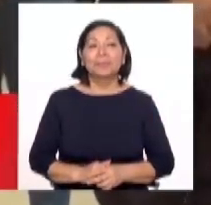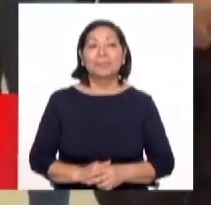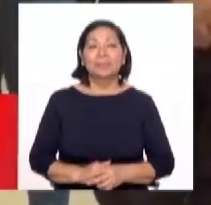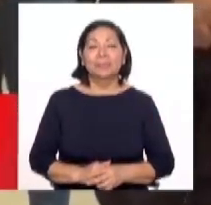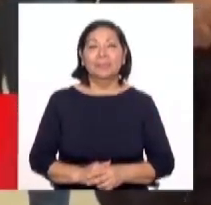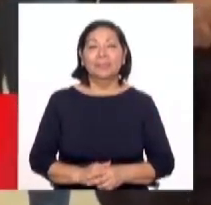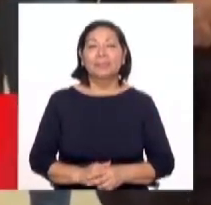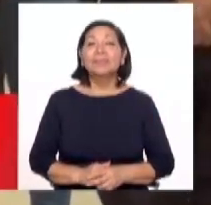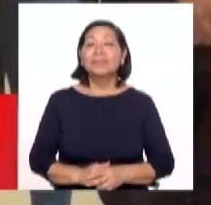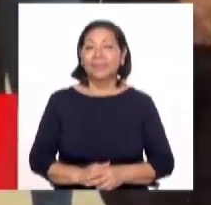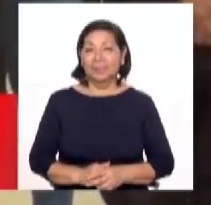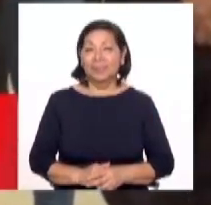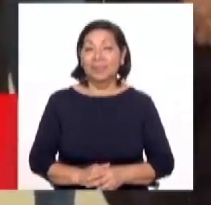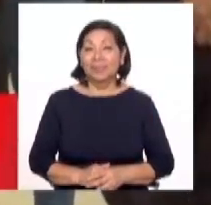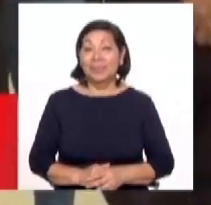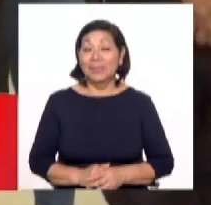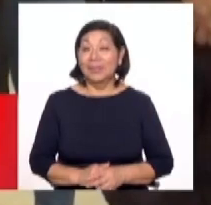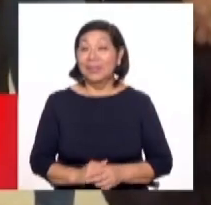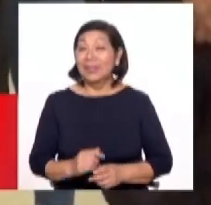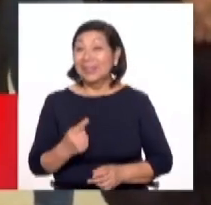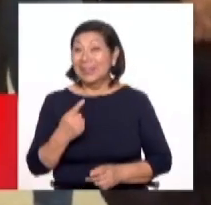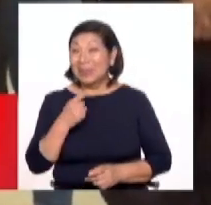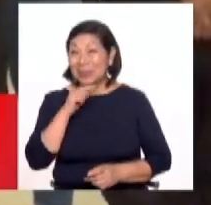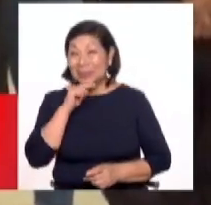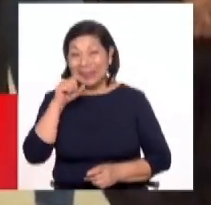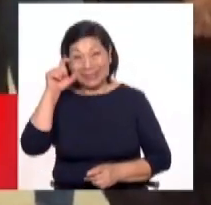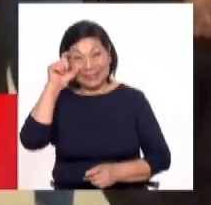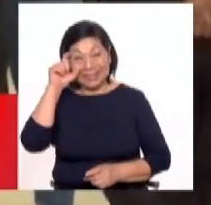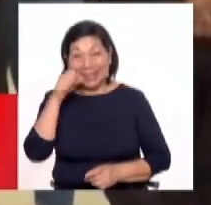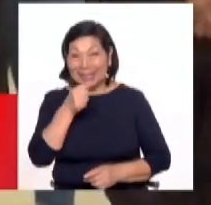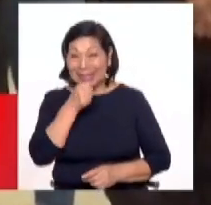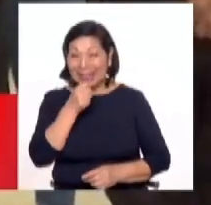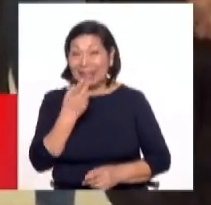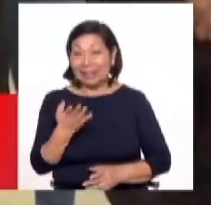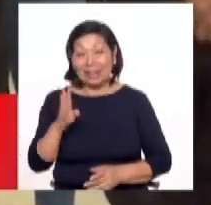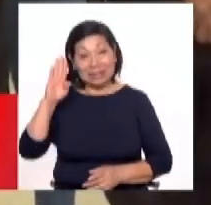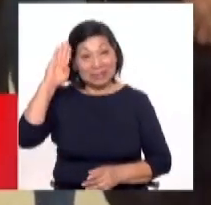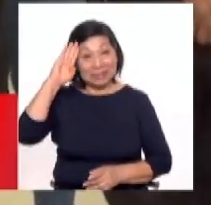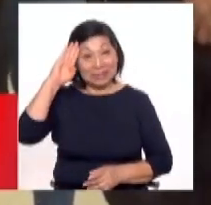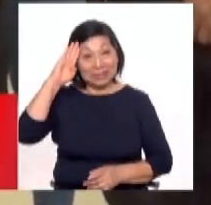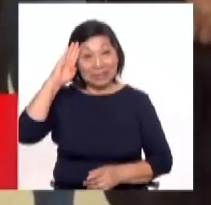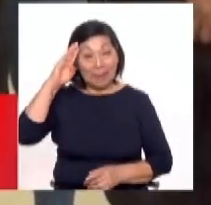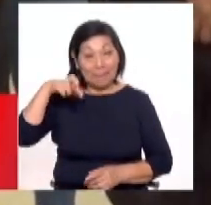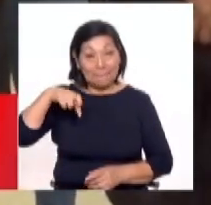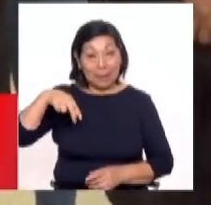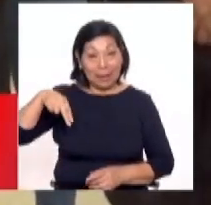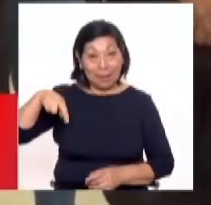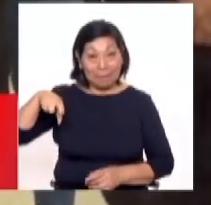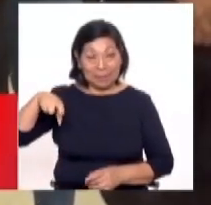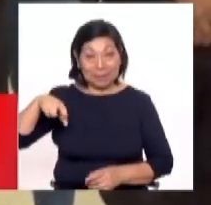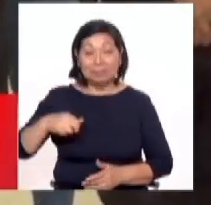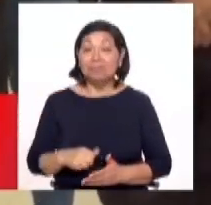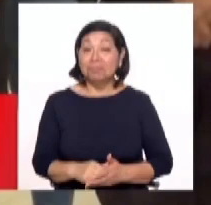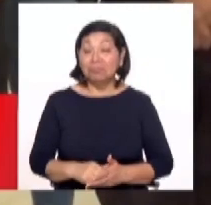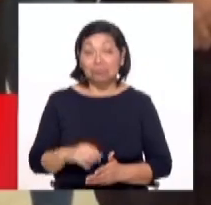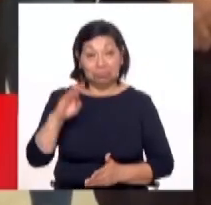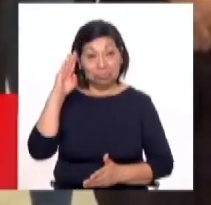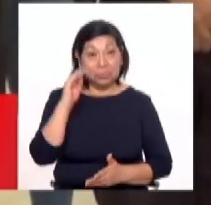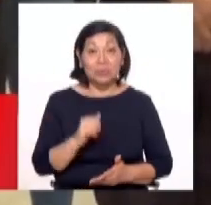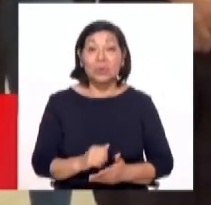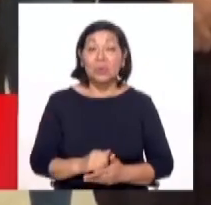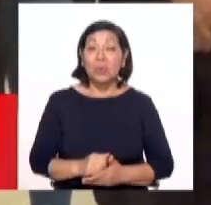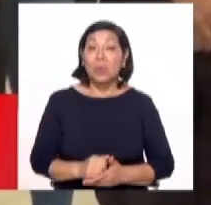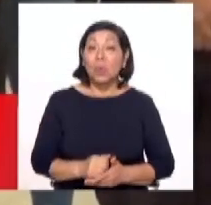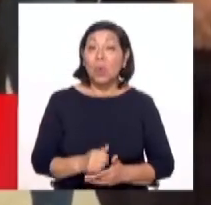teniendo en consideración... Exactamente, Omar, María Fernanda, como bien lo mencionaste en estos momentos, el comandante general de la Policía Nacional, el comandante